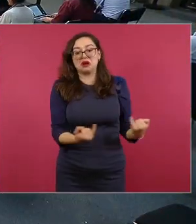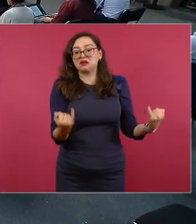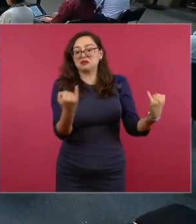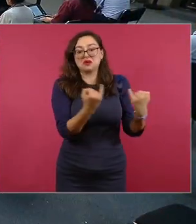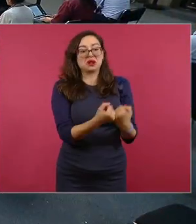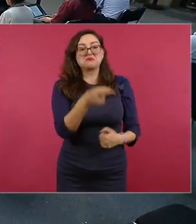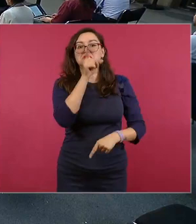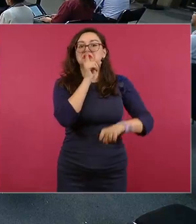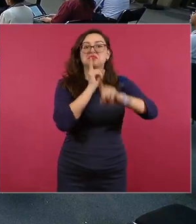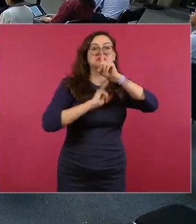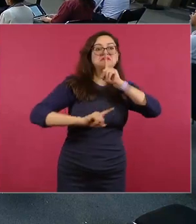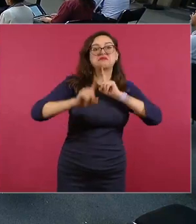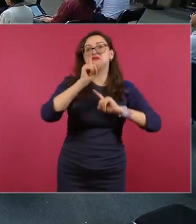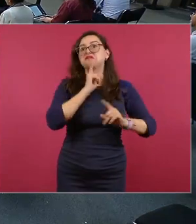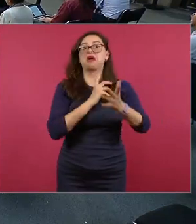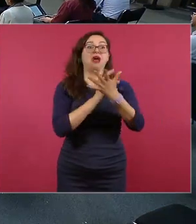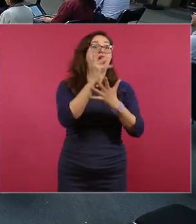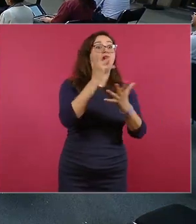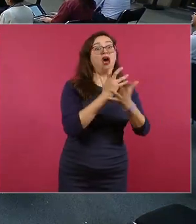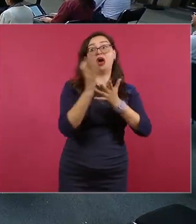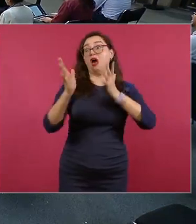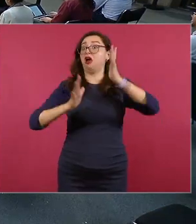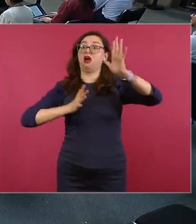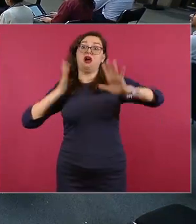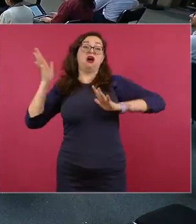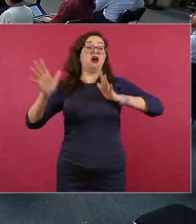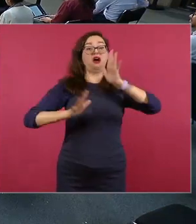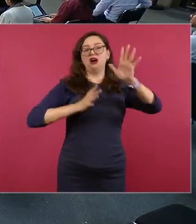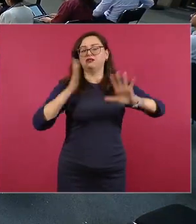por la mentira, por el sensacionalismo,